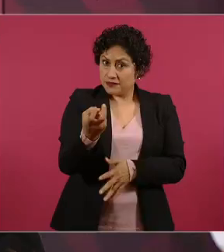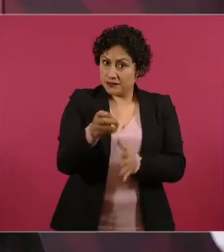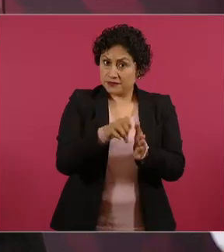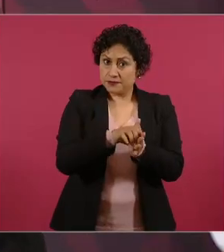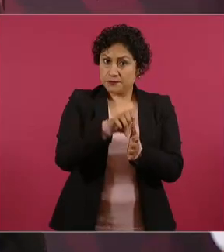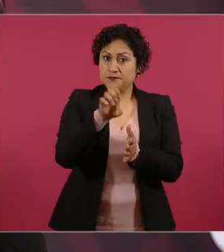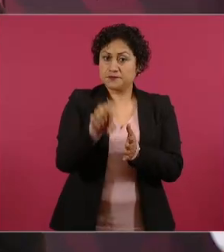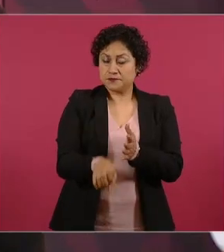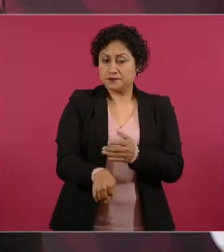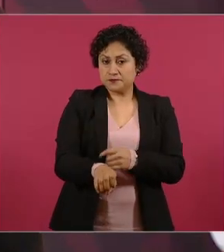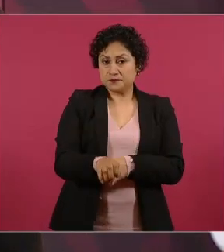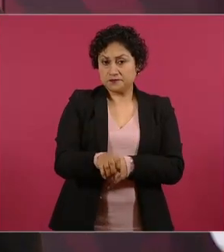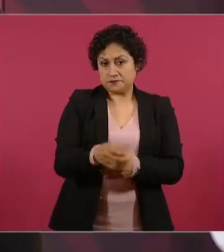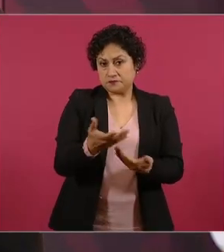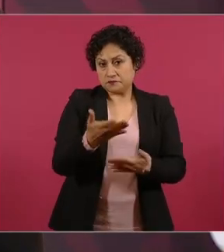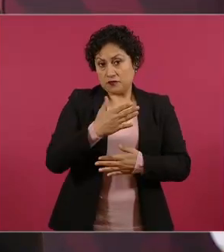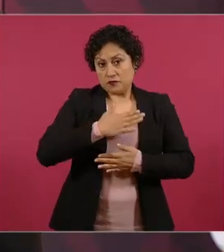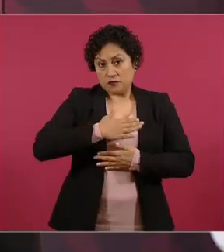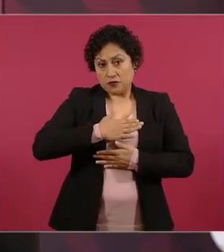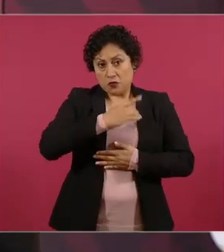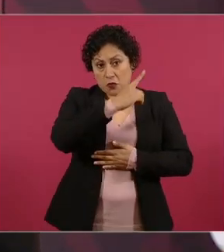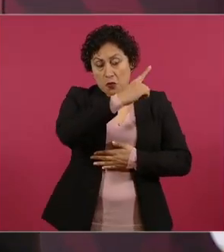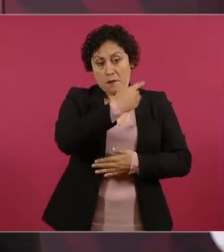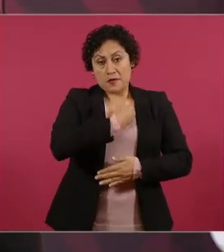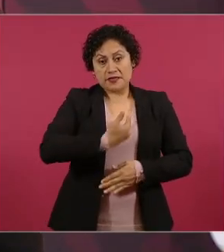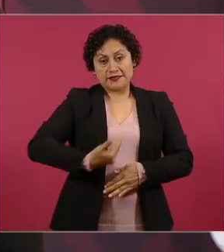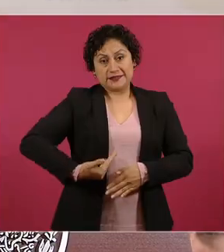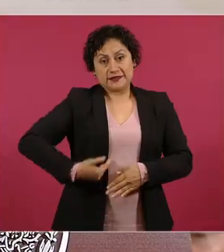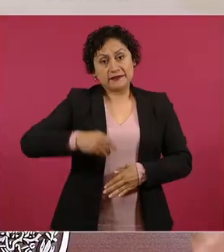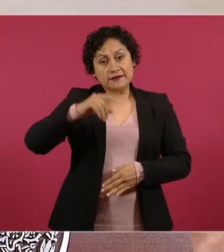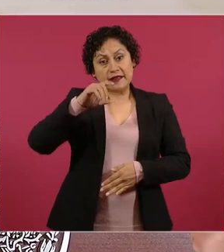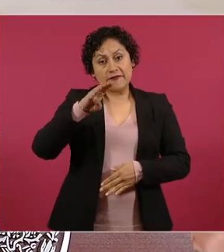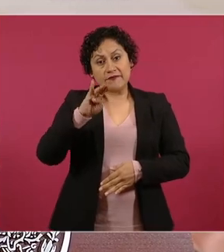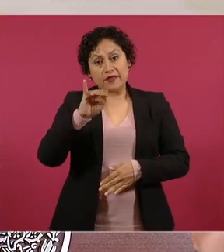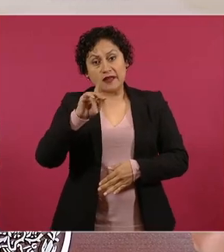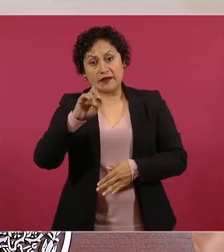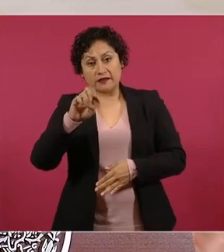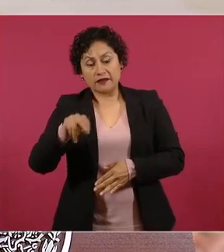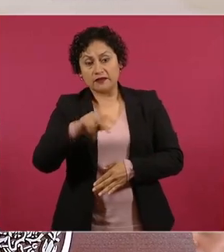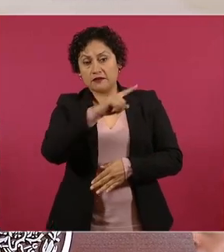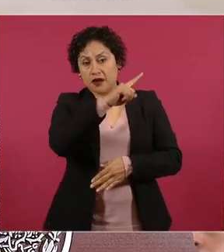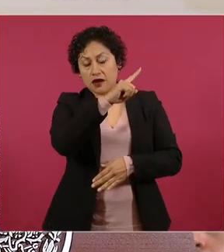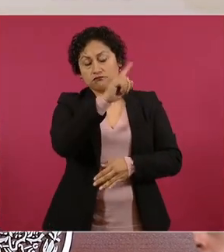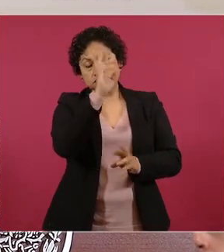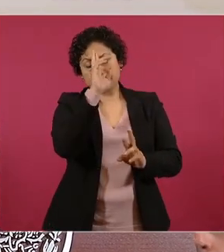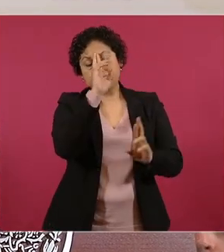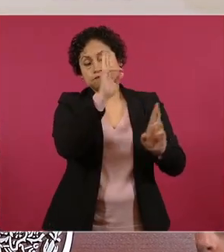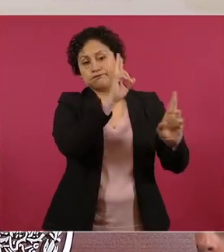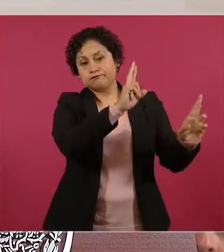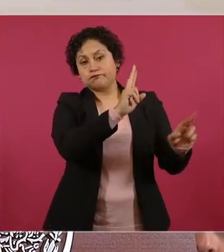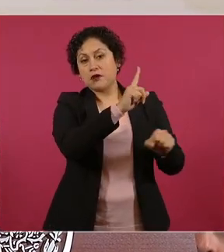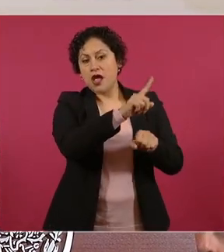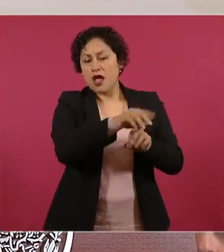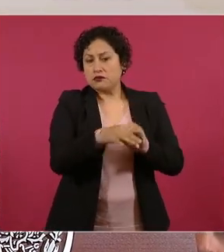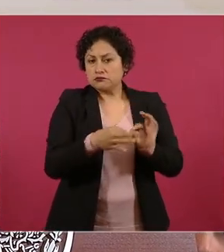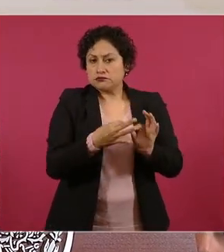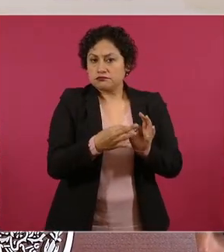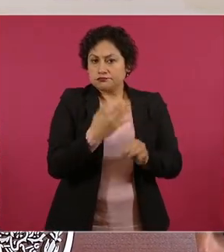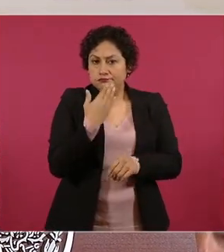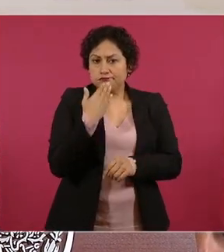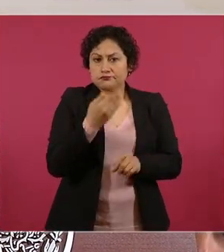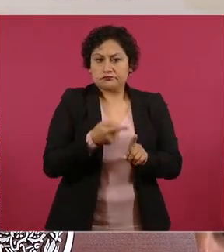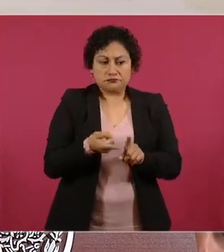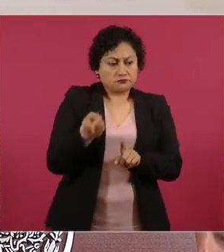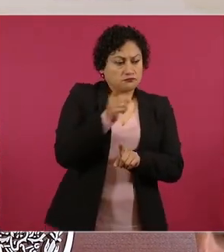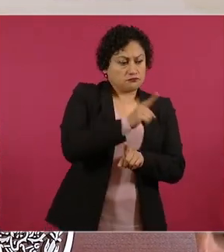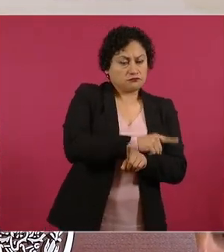lo respeto mucho al presidente Biden, se ha portado muy bien. Antes también lo hizo el presidente Trump,